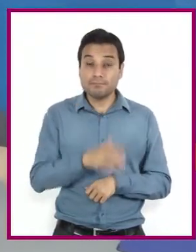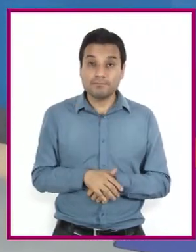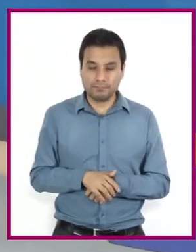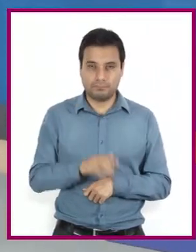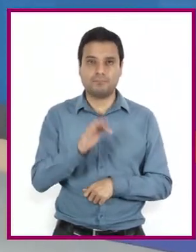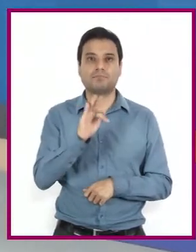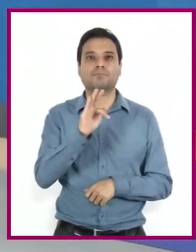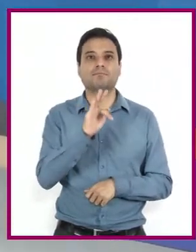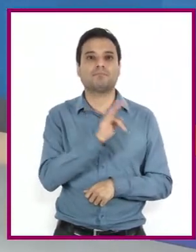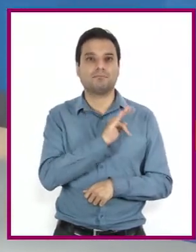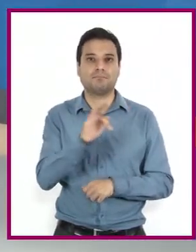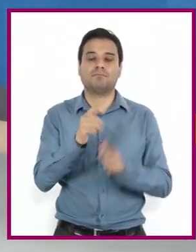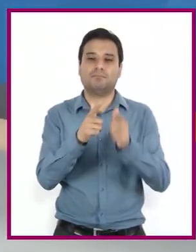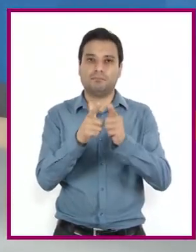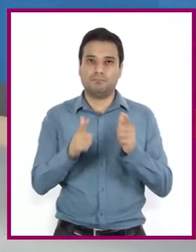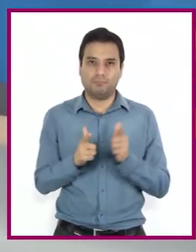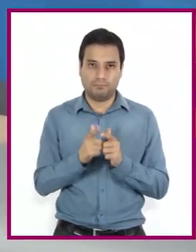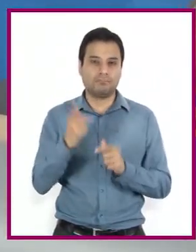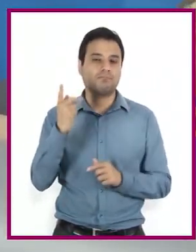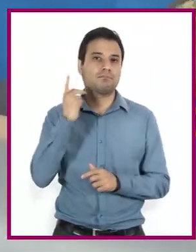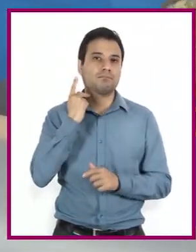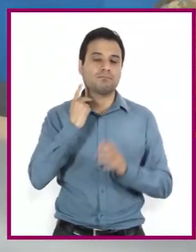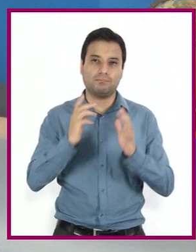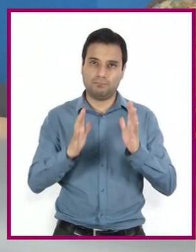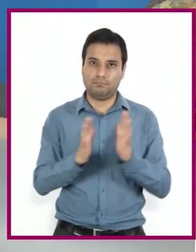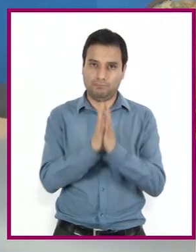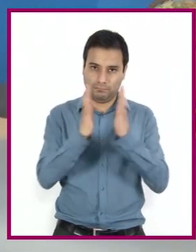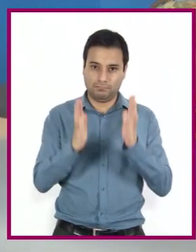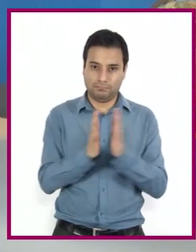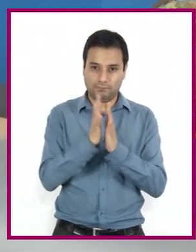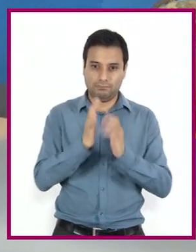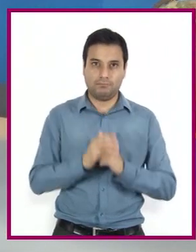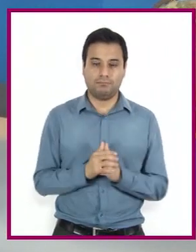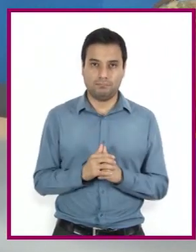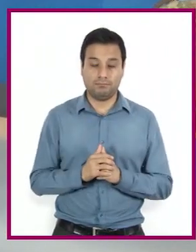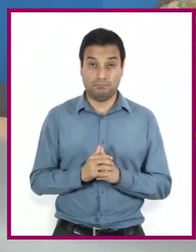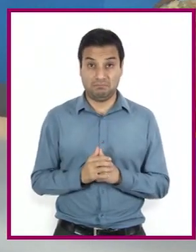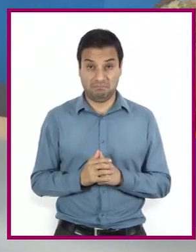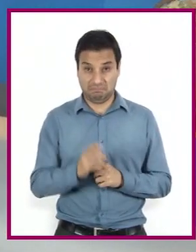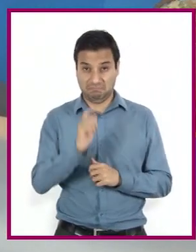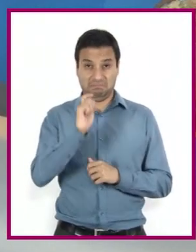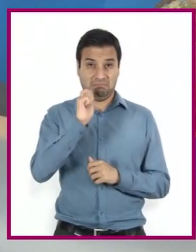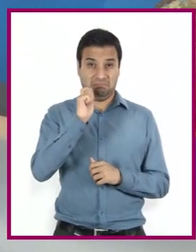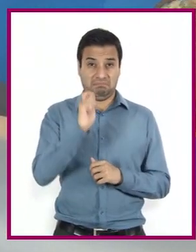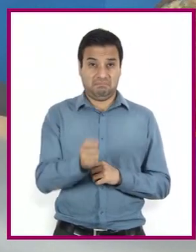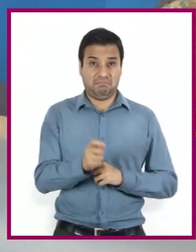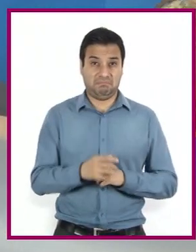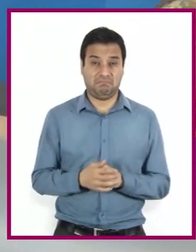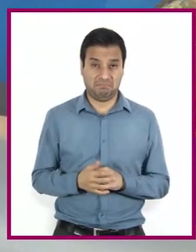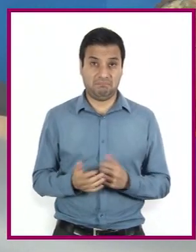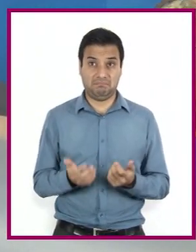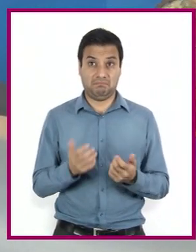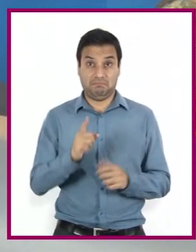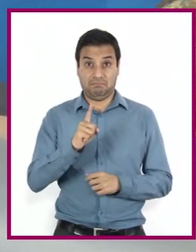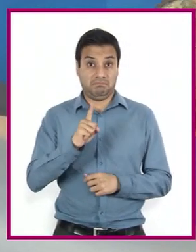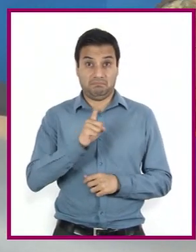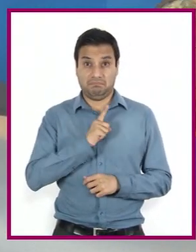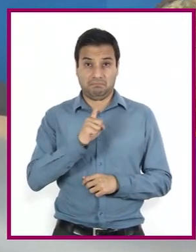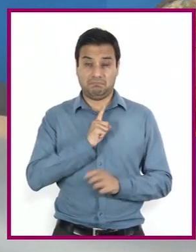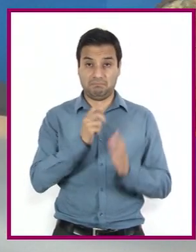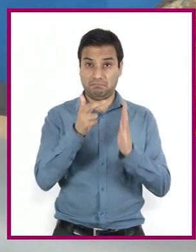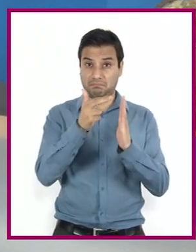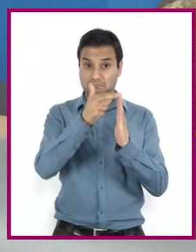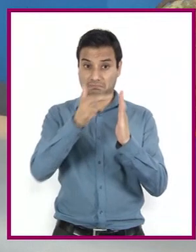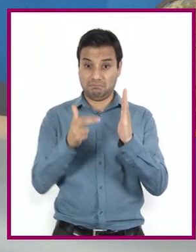el pluralismo político que hoy vive México, aunque no se trata solo de un asunto de reglas del juego, sino también